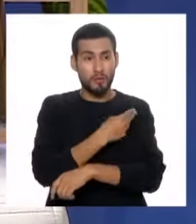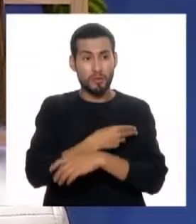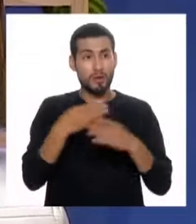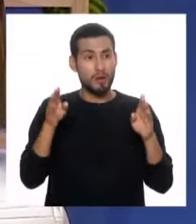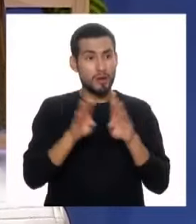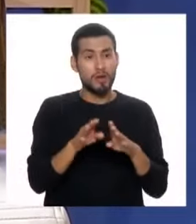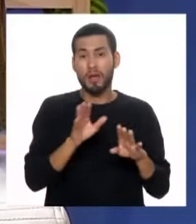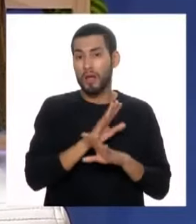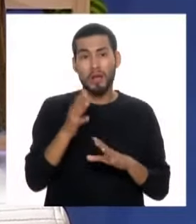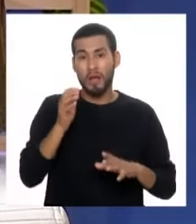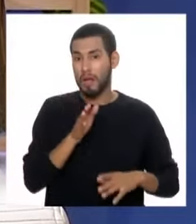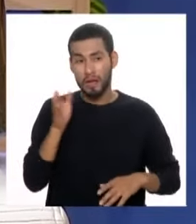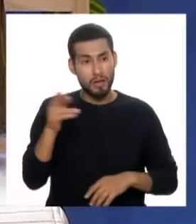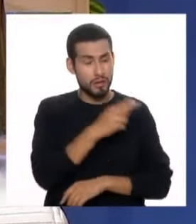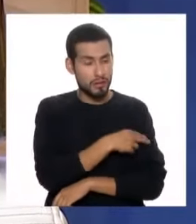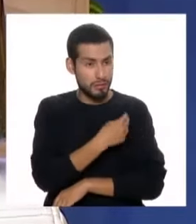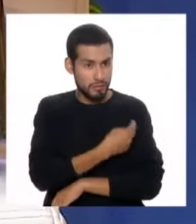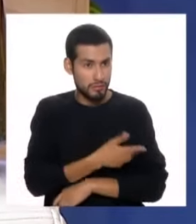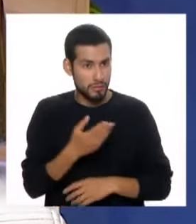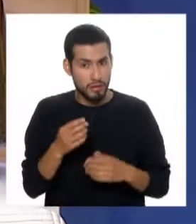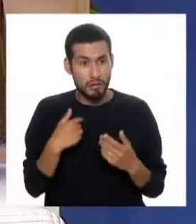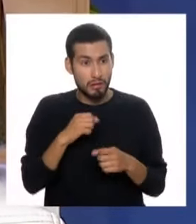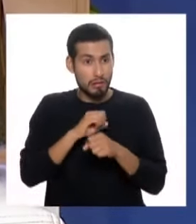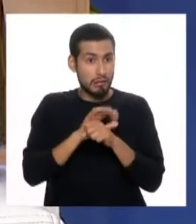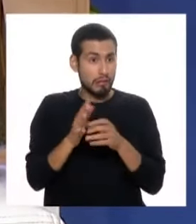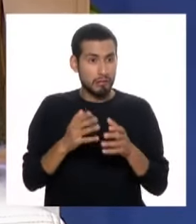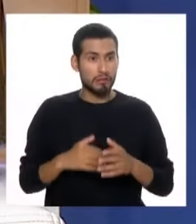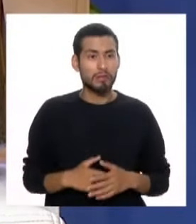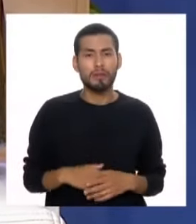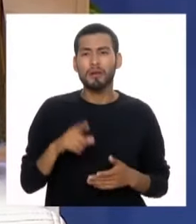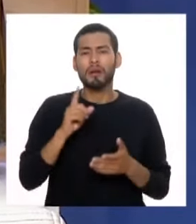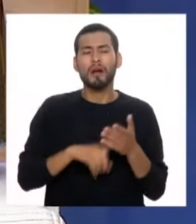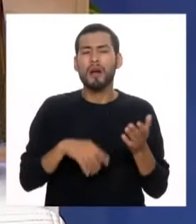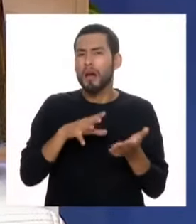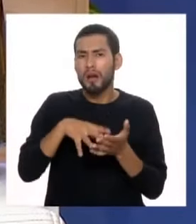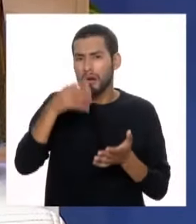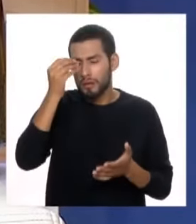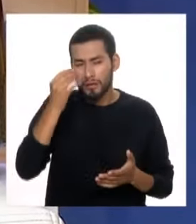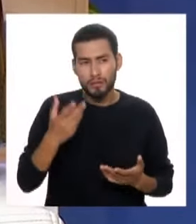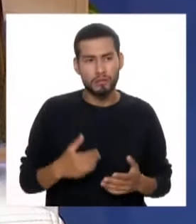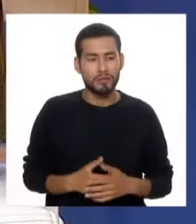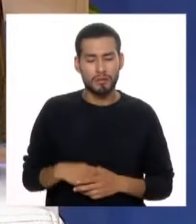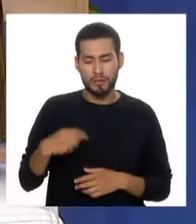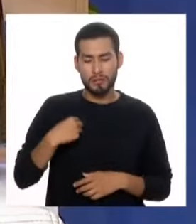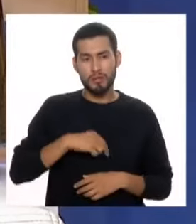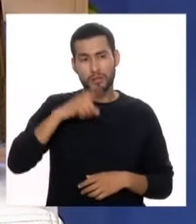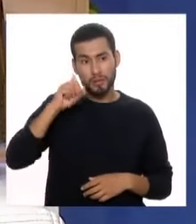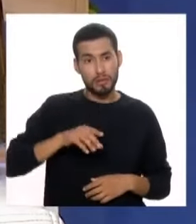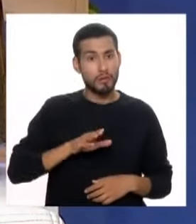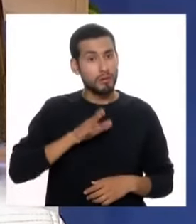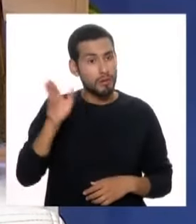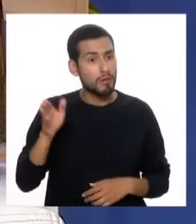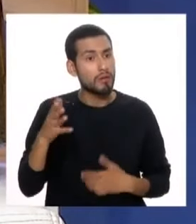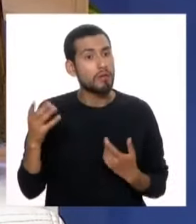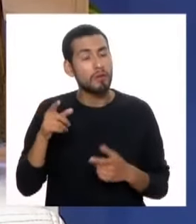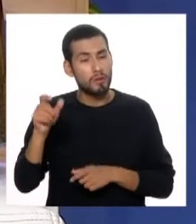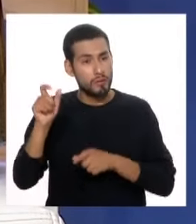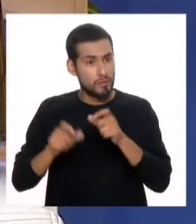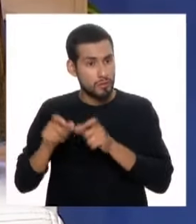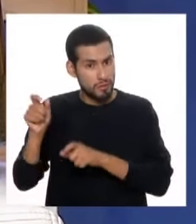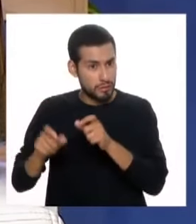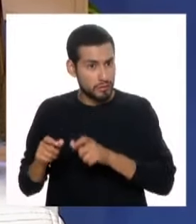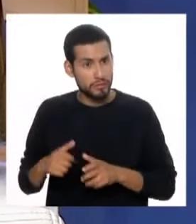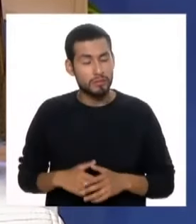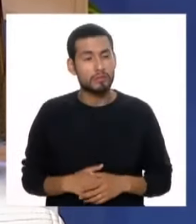nadie quería ir a un hospital porque se contagiaba de, claro, COVID. ¿Qué aprendimos? que debemos ir donde está la población.